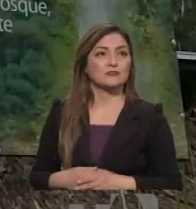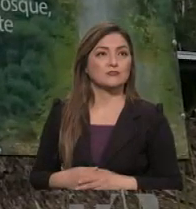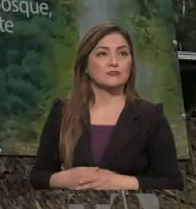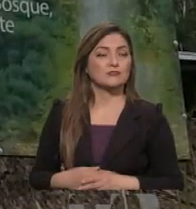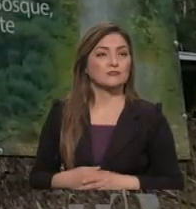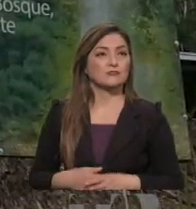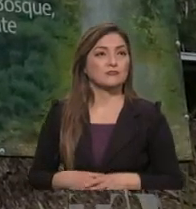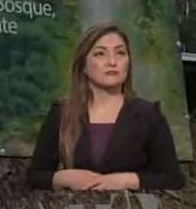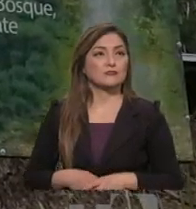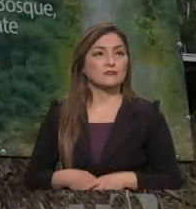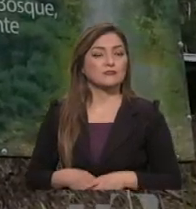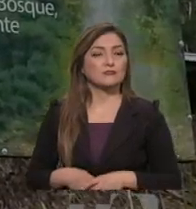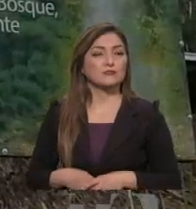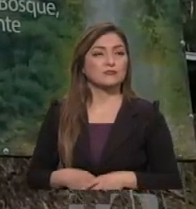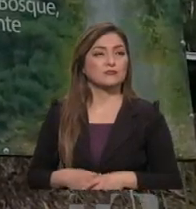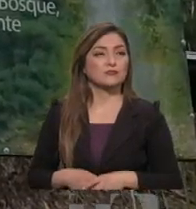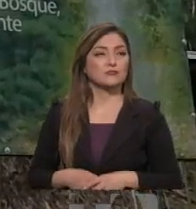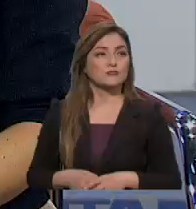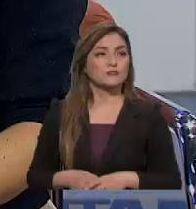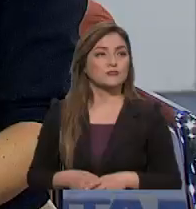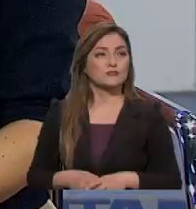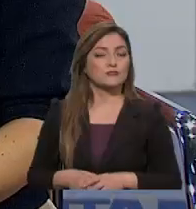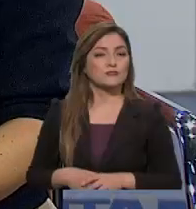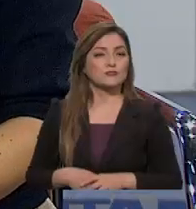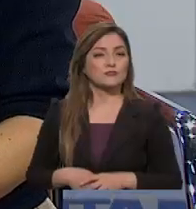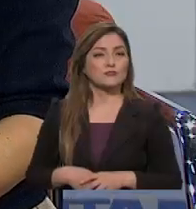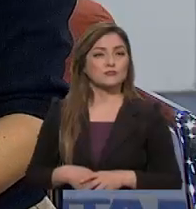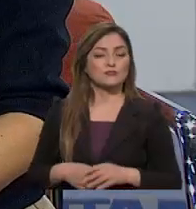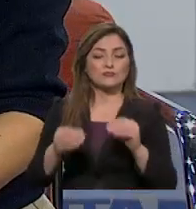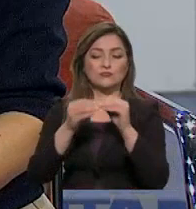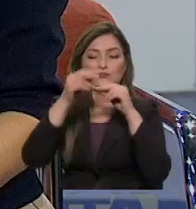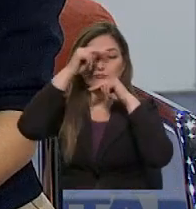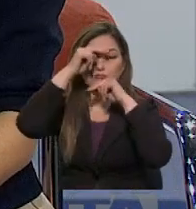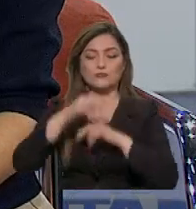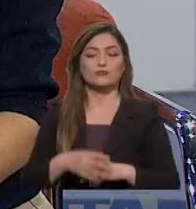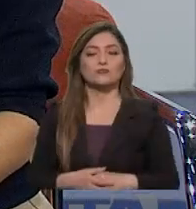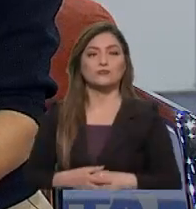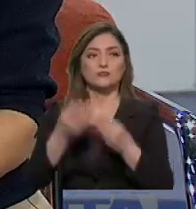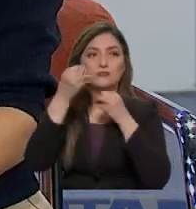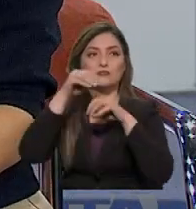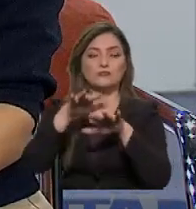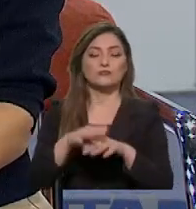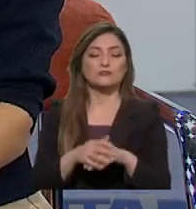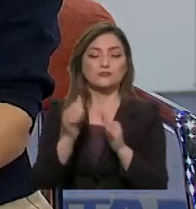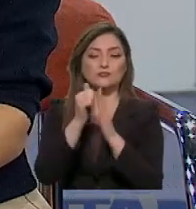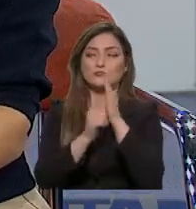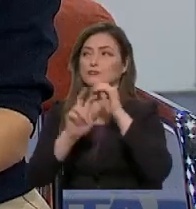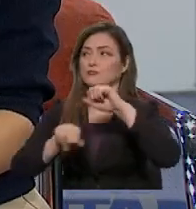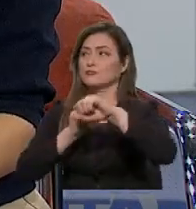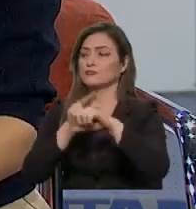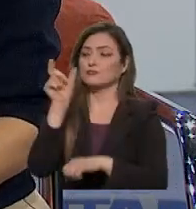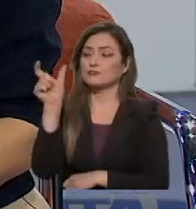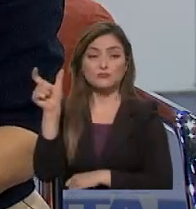Santiago. Wilson Cabrera, 24 horas. Seguimos con más y les contamos a continuación que la Agencia Nacional